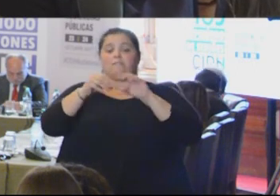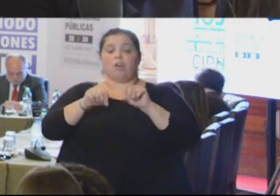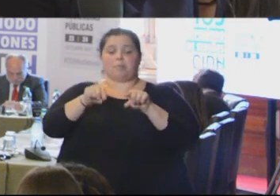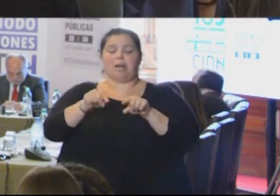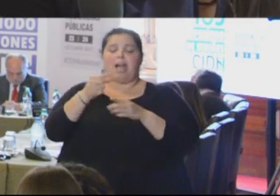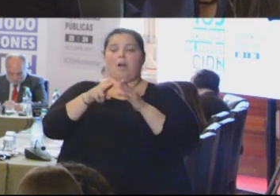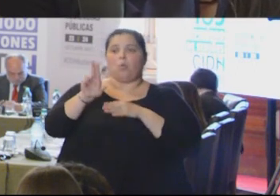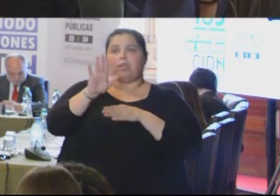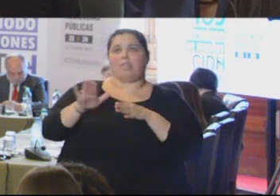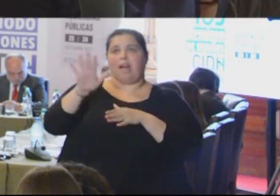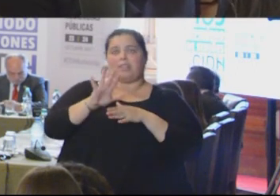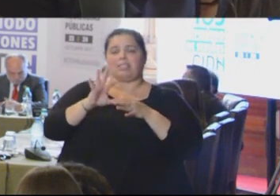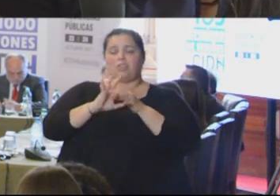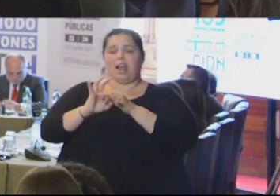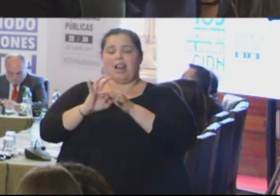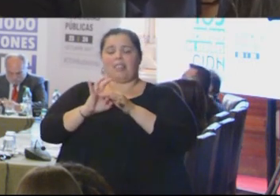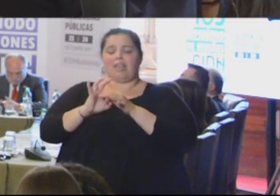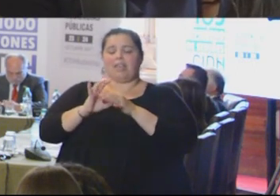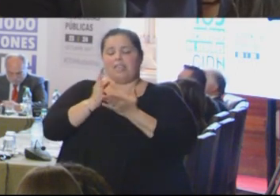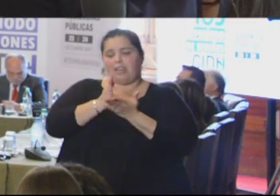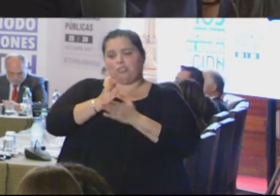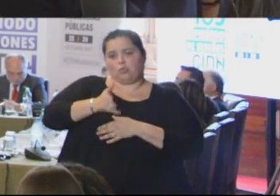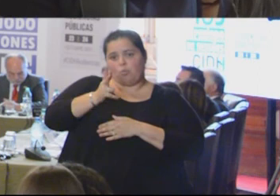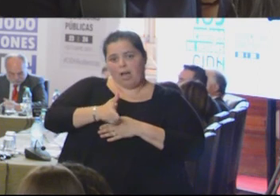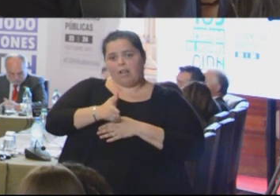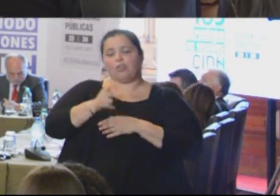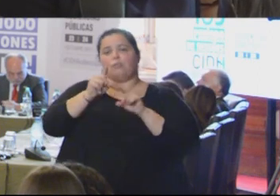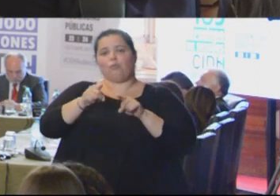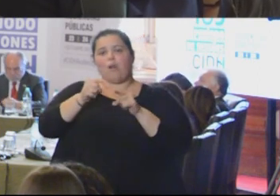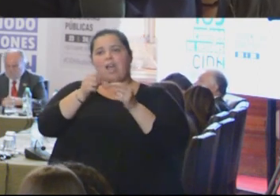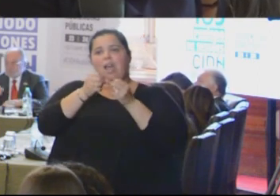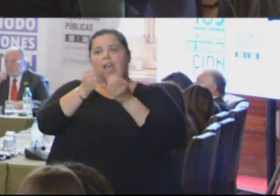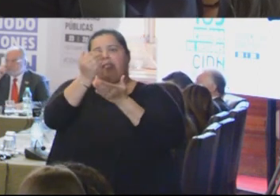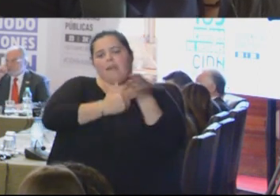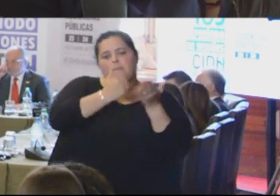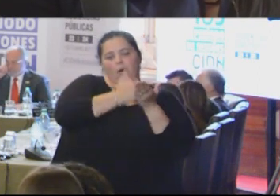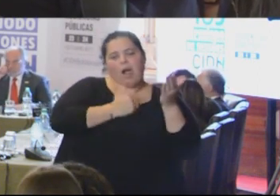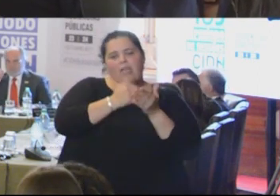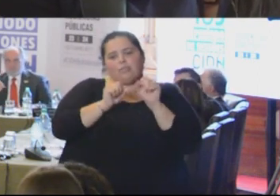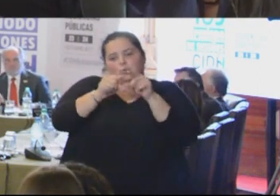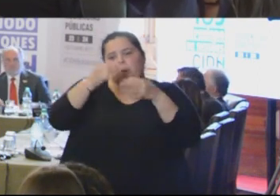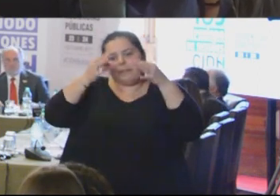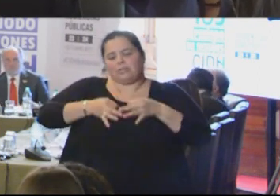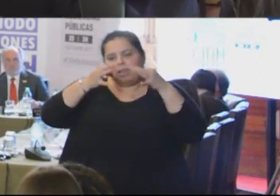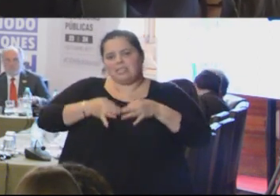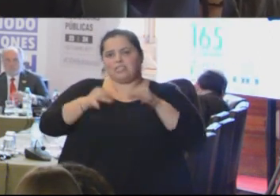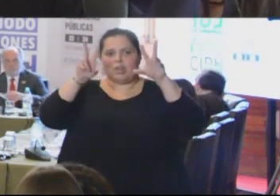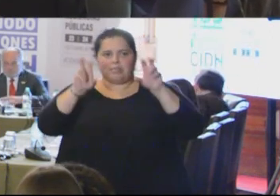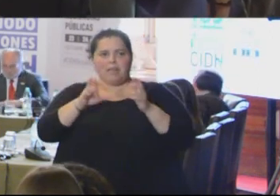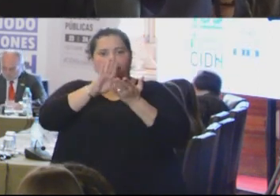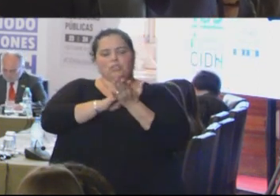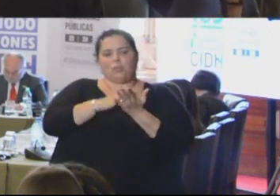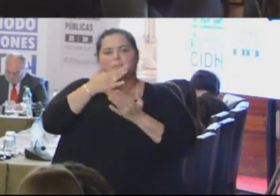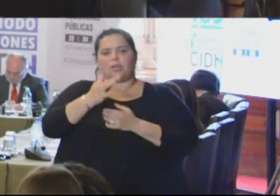de derechos humanos y derecho internacional humanitario fue despojada de su especialización en temas como ejecuciones extrajudiciales